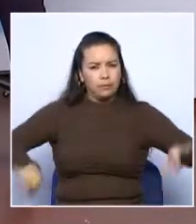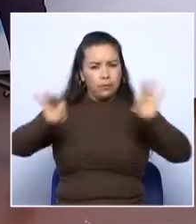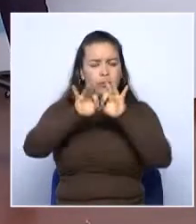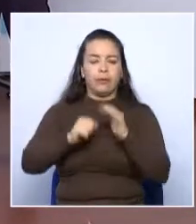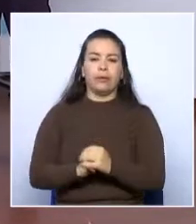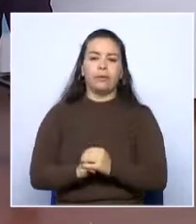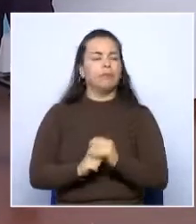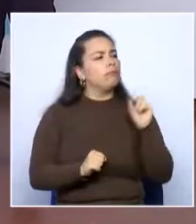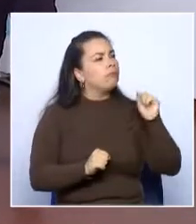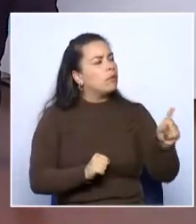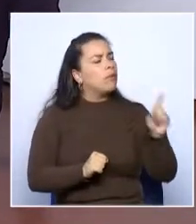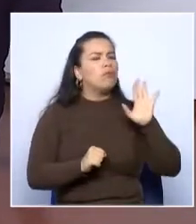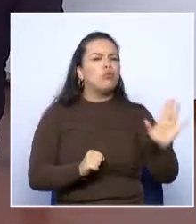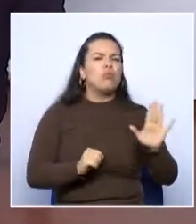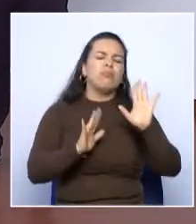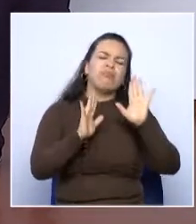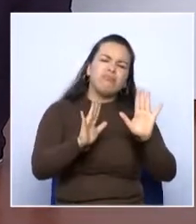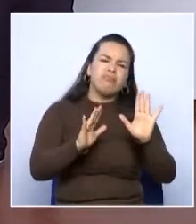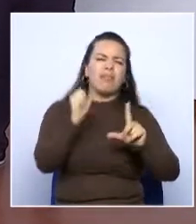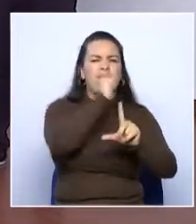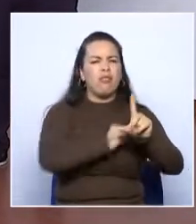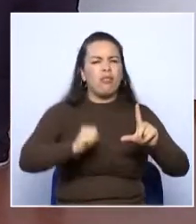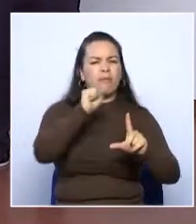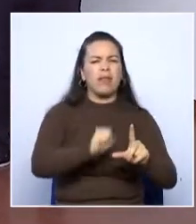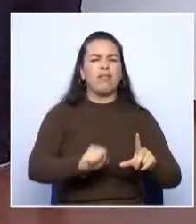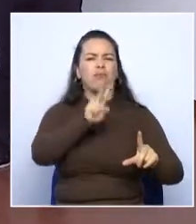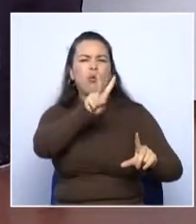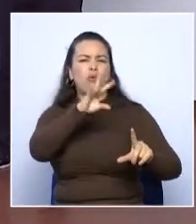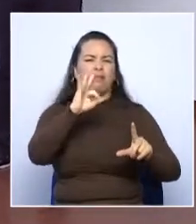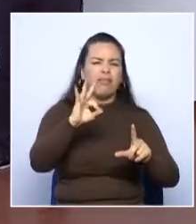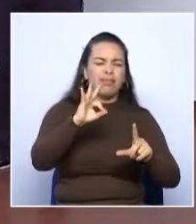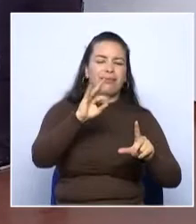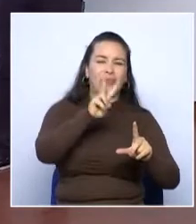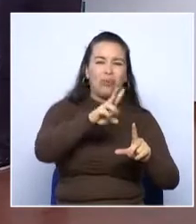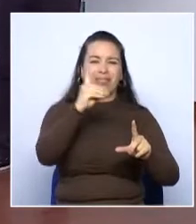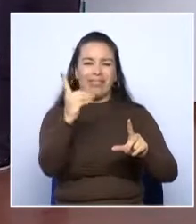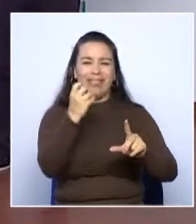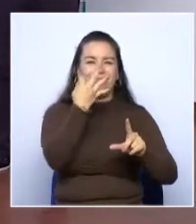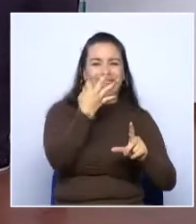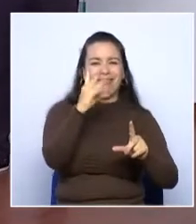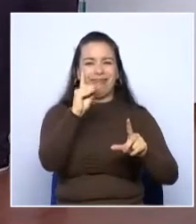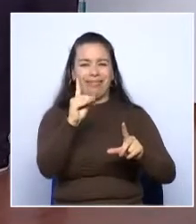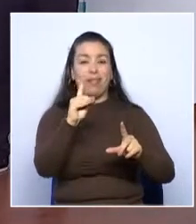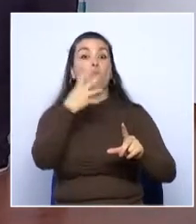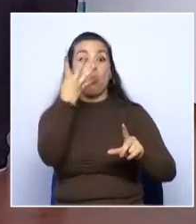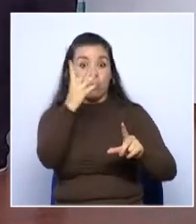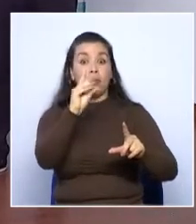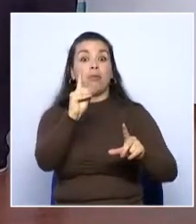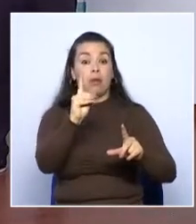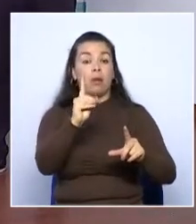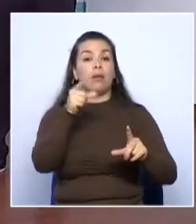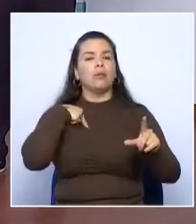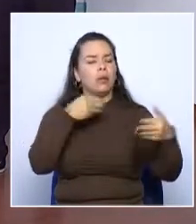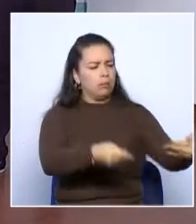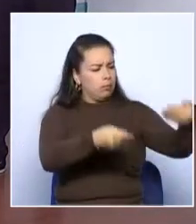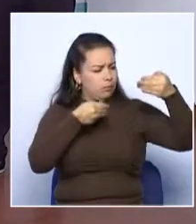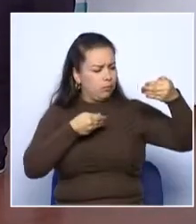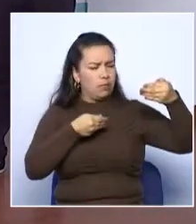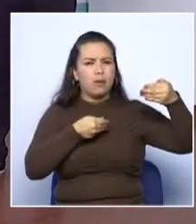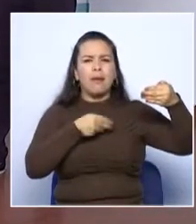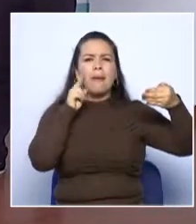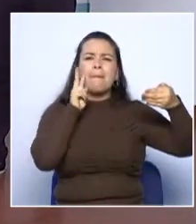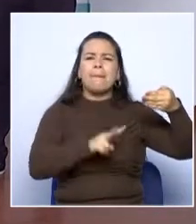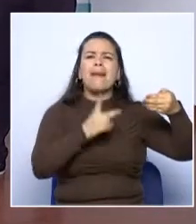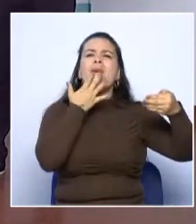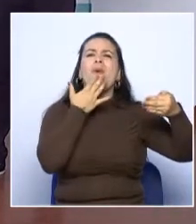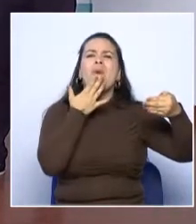segunda dimensión, de tercera dimensión, ya hasta de cuarta dimensión, otras que le entregan a uno el reporte, entonces uno ve el color de